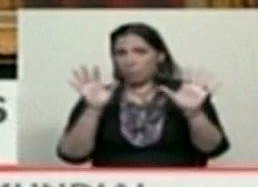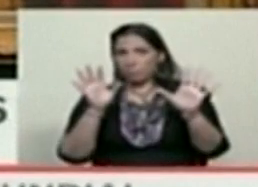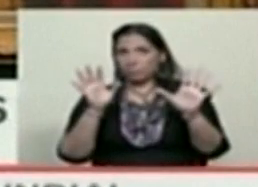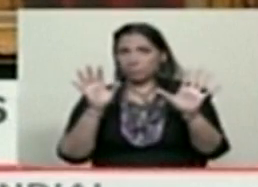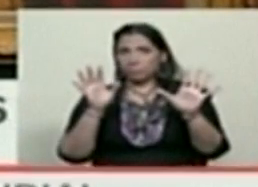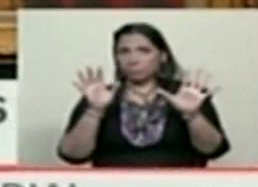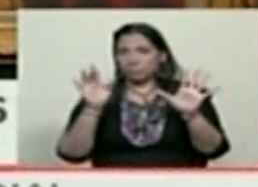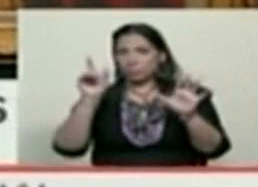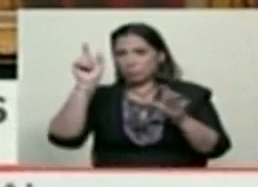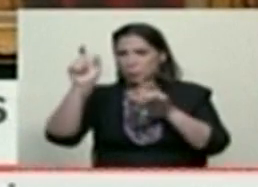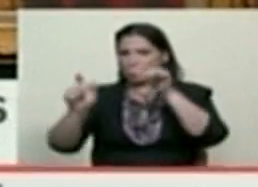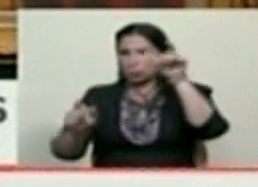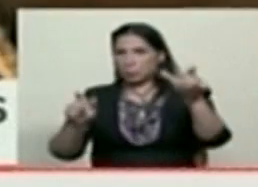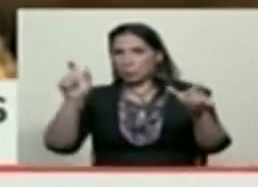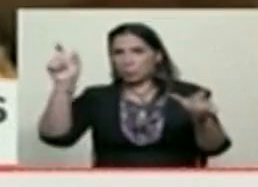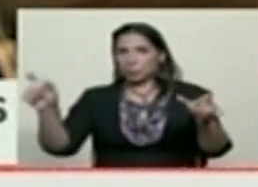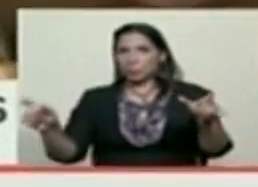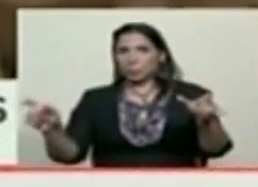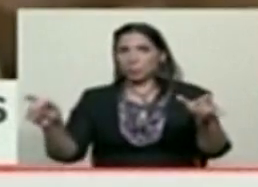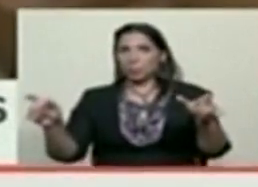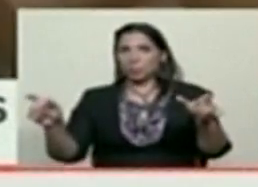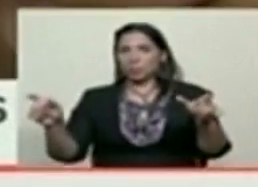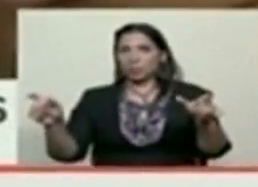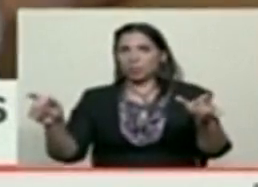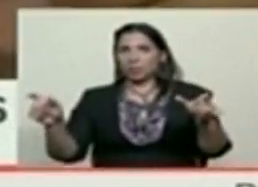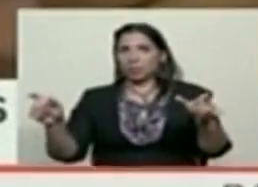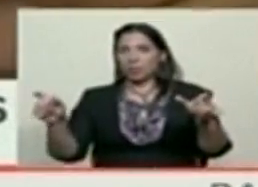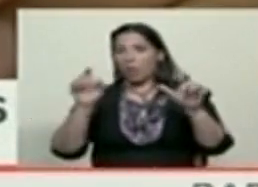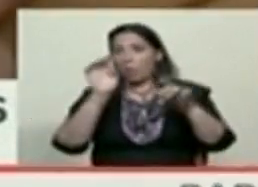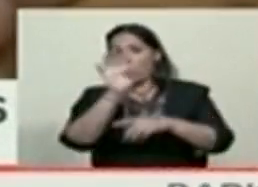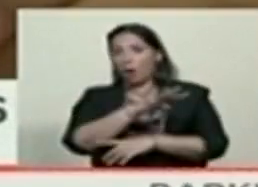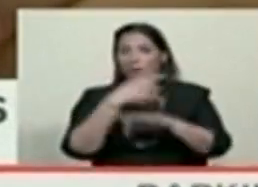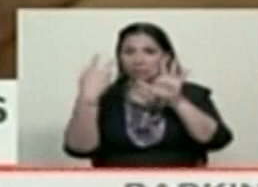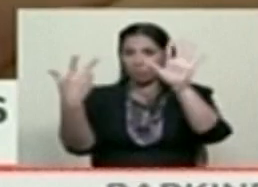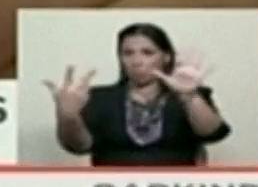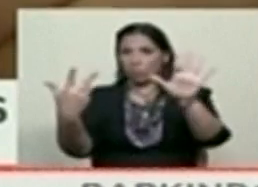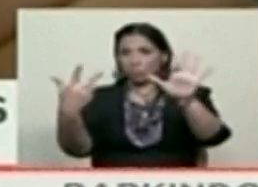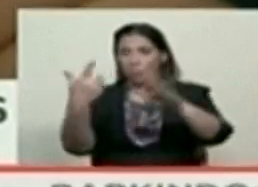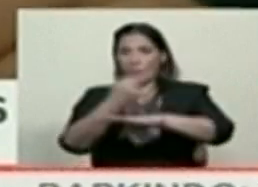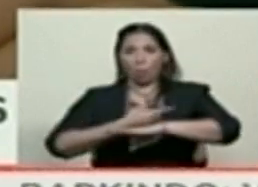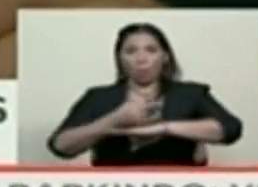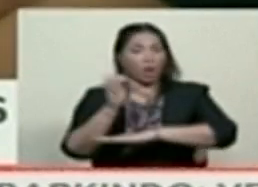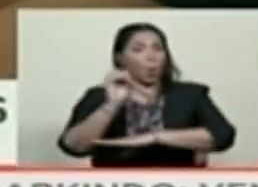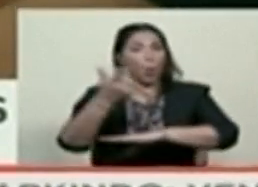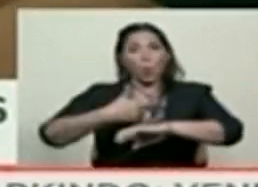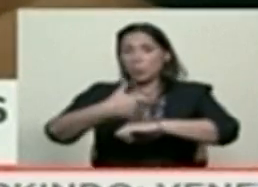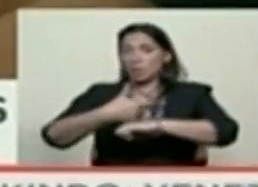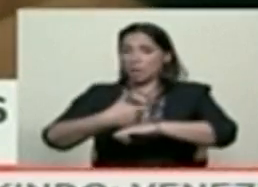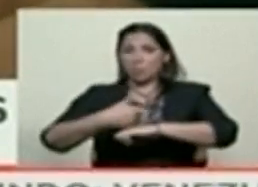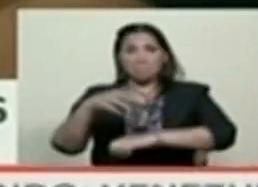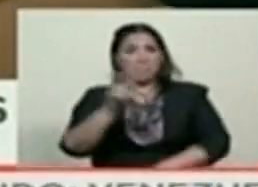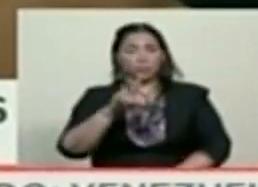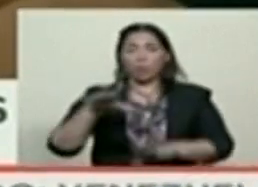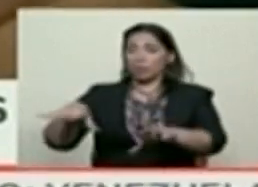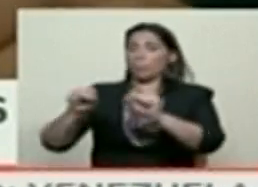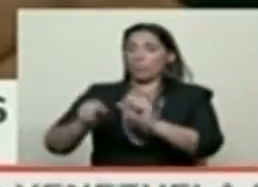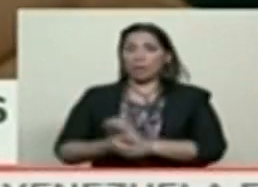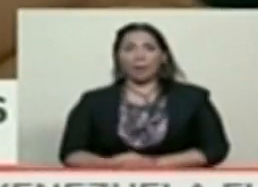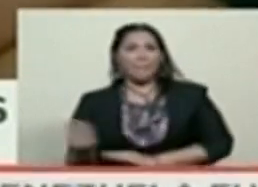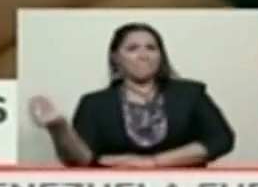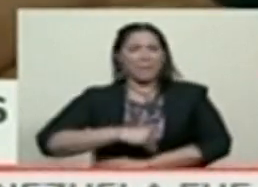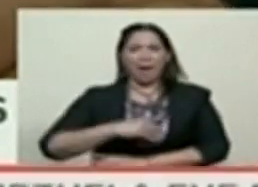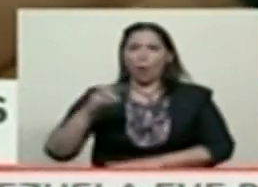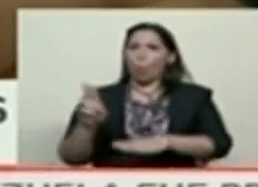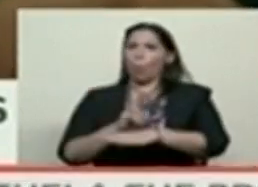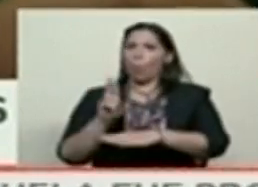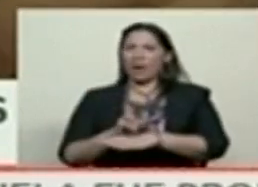sus posiciones sobre Venezuela en 48 horas o el gobierno de Venezuela tomará las más urgentes